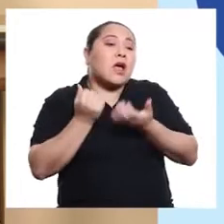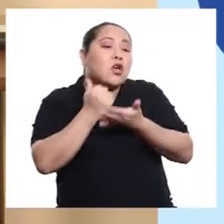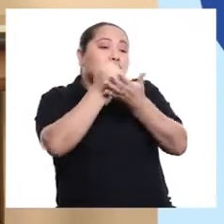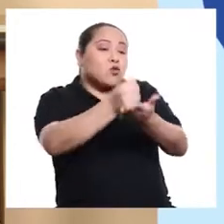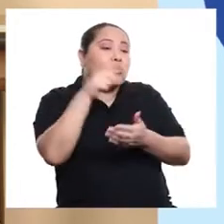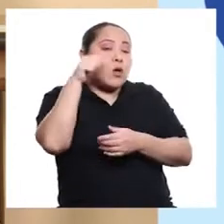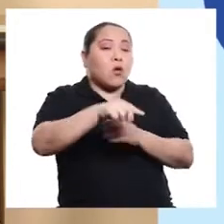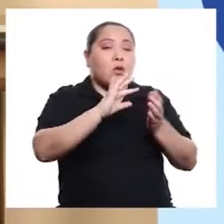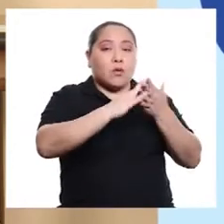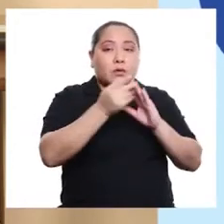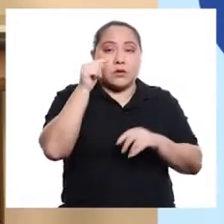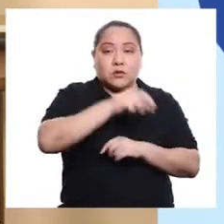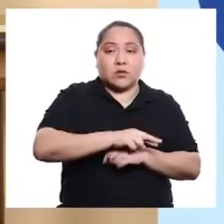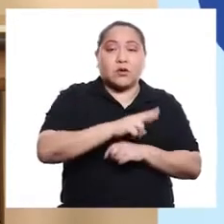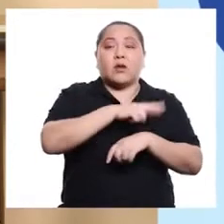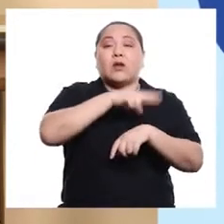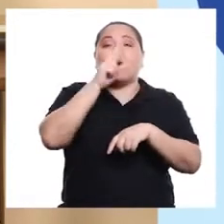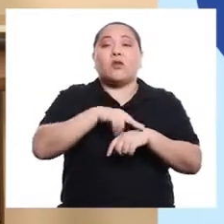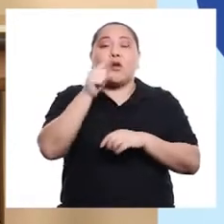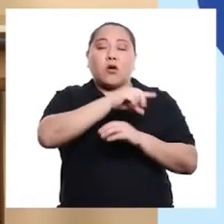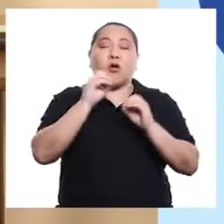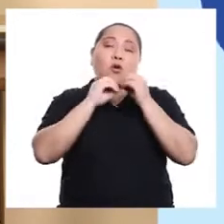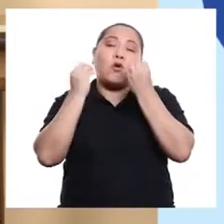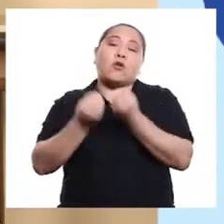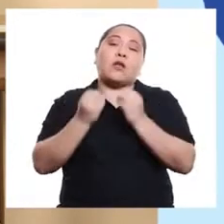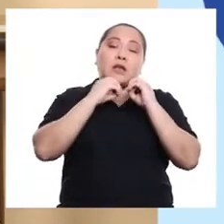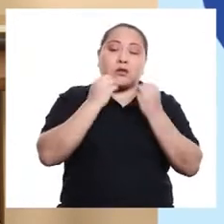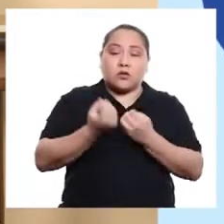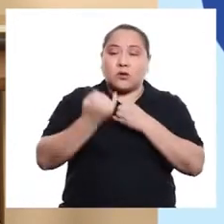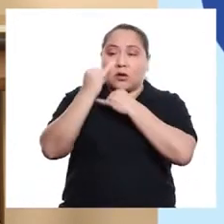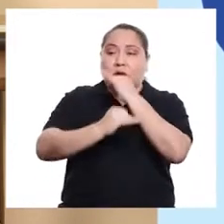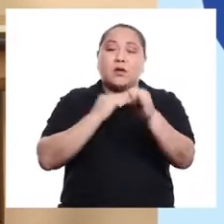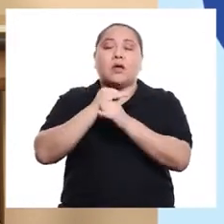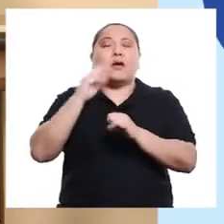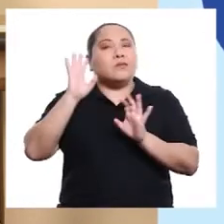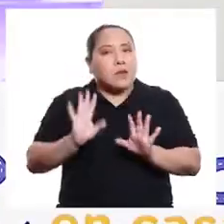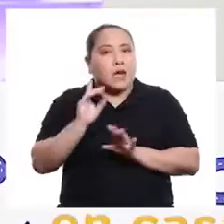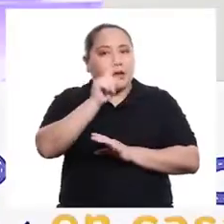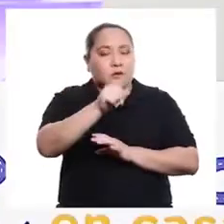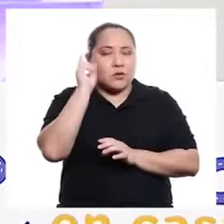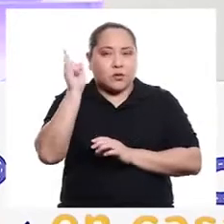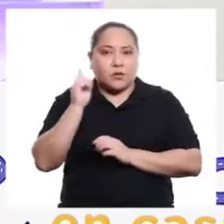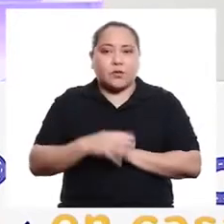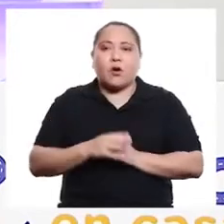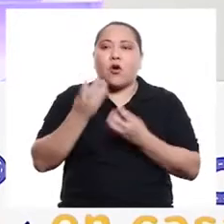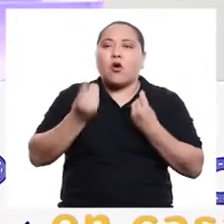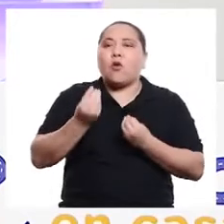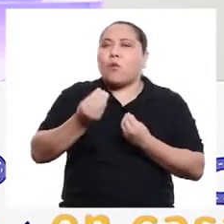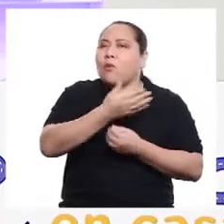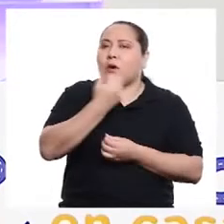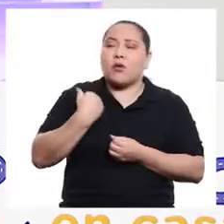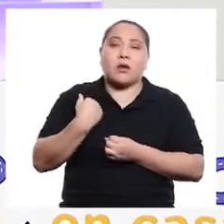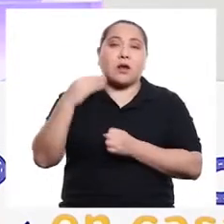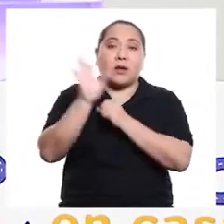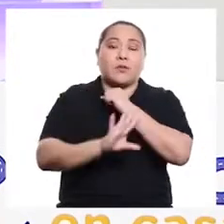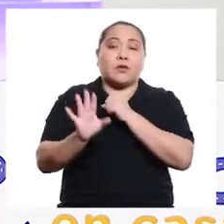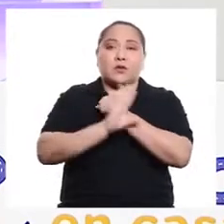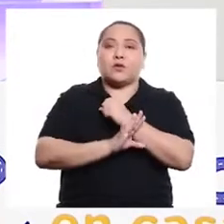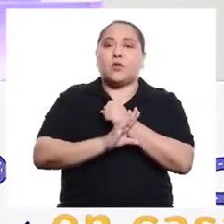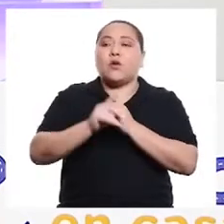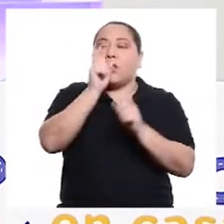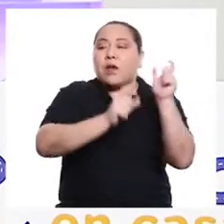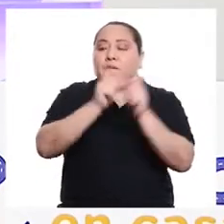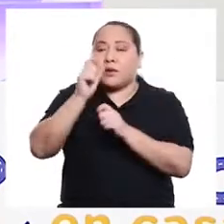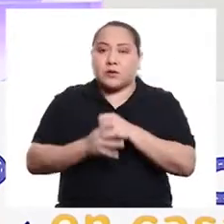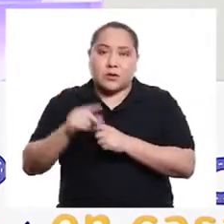una población a nivel regional y con organismos internacionales. Entonces, profesora, ¿cómo se puede mejorar la